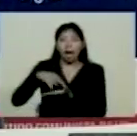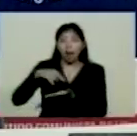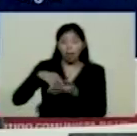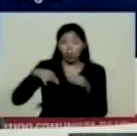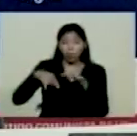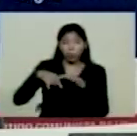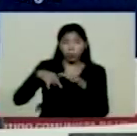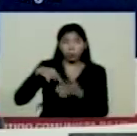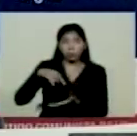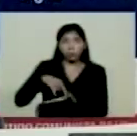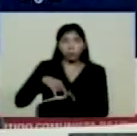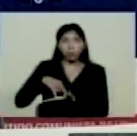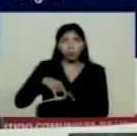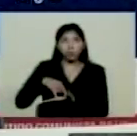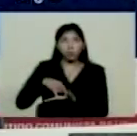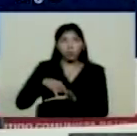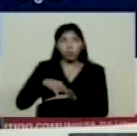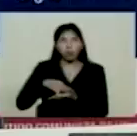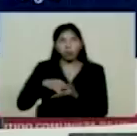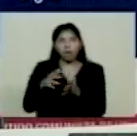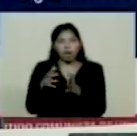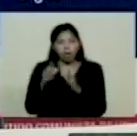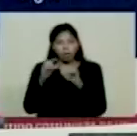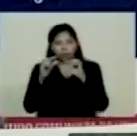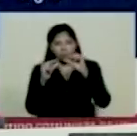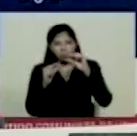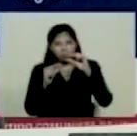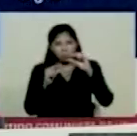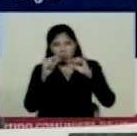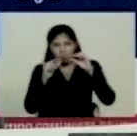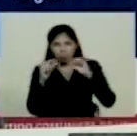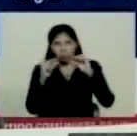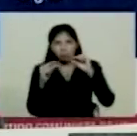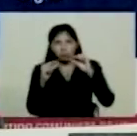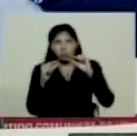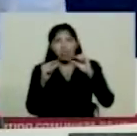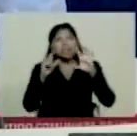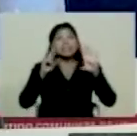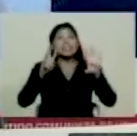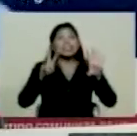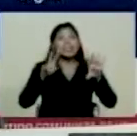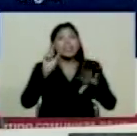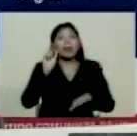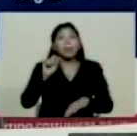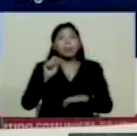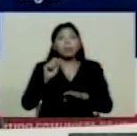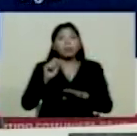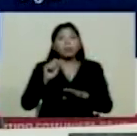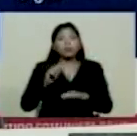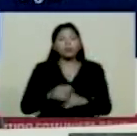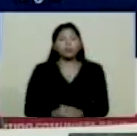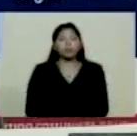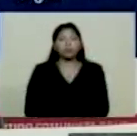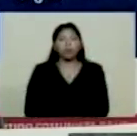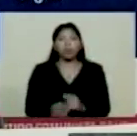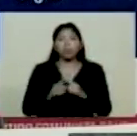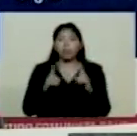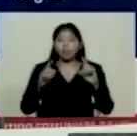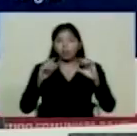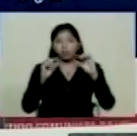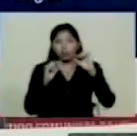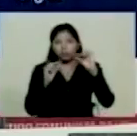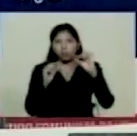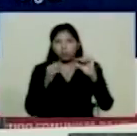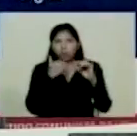estado que ganamos con una diferencia menor, 7 puntos de diferencia. Y de ahí, para arriba.